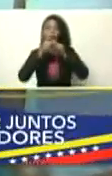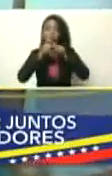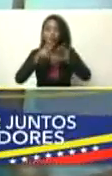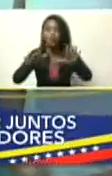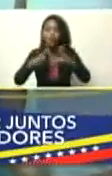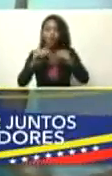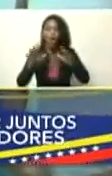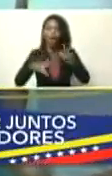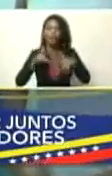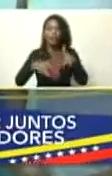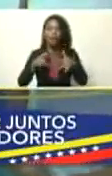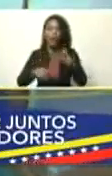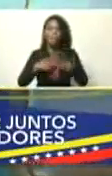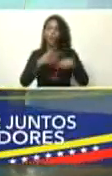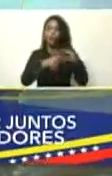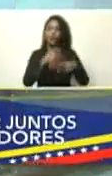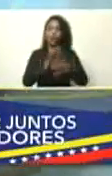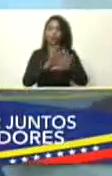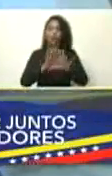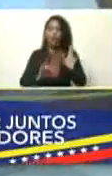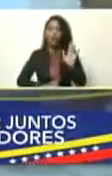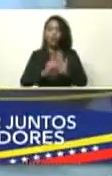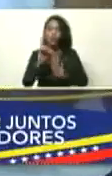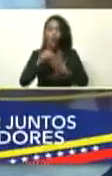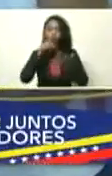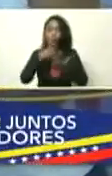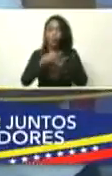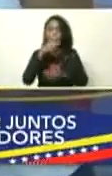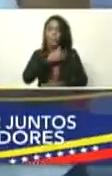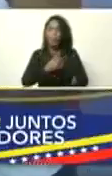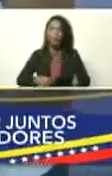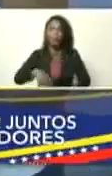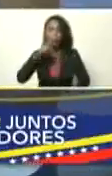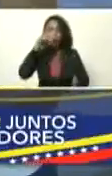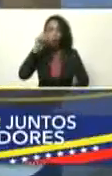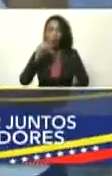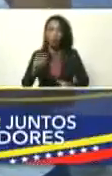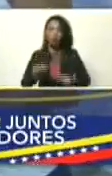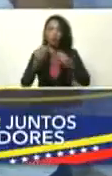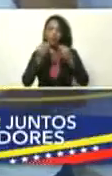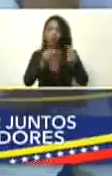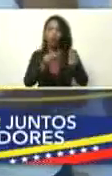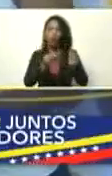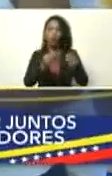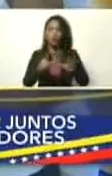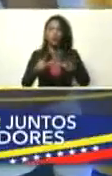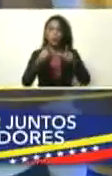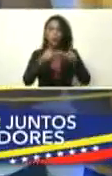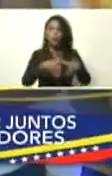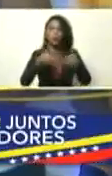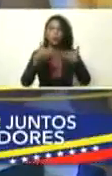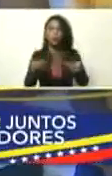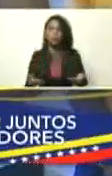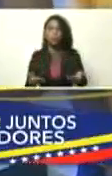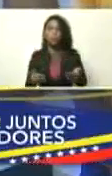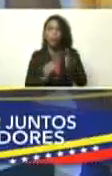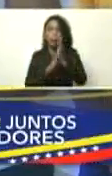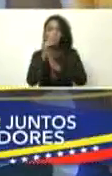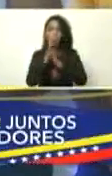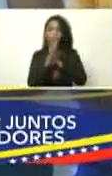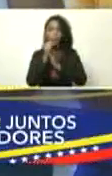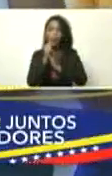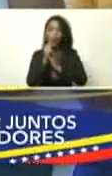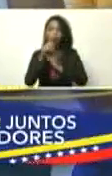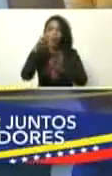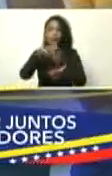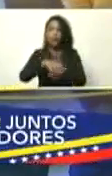actividad productiva que ella desarrolla. Así que, bueno, en nombre del presidente Nicolás Maduro, hacemos entrega de tu certificado de emprendimiento en